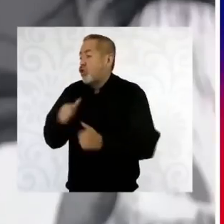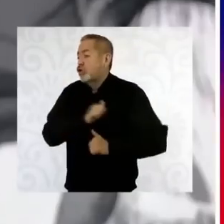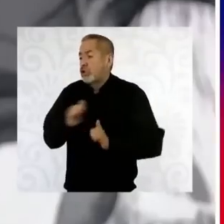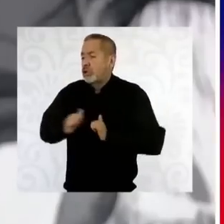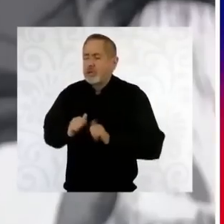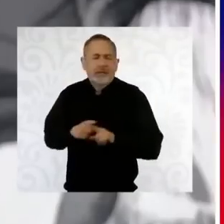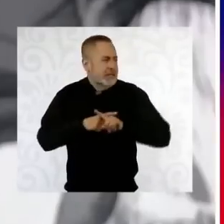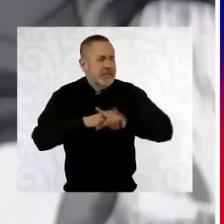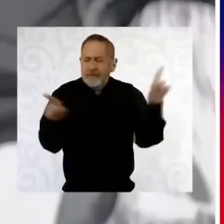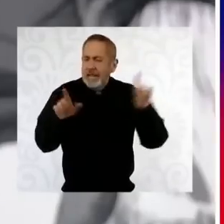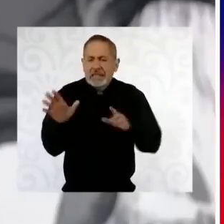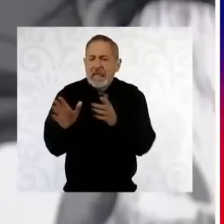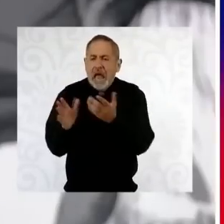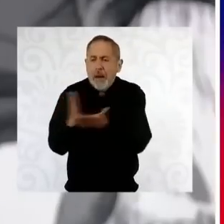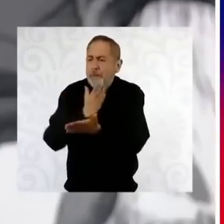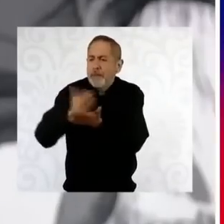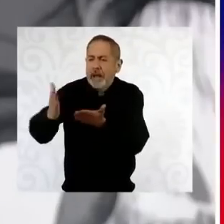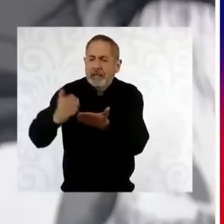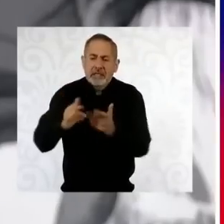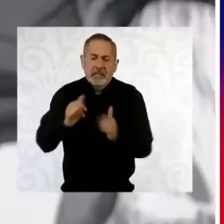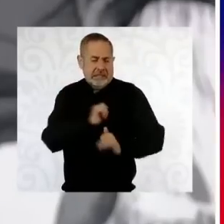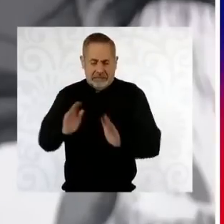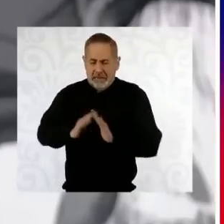con otro comandante,